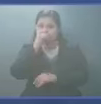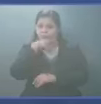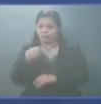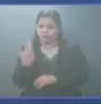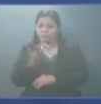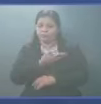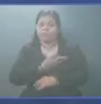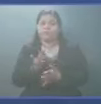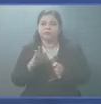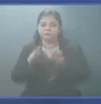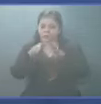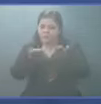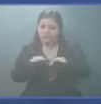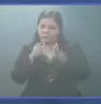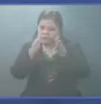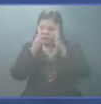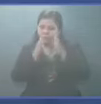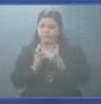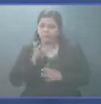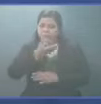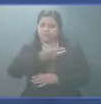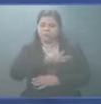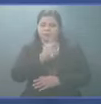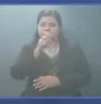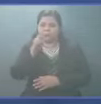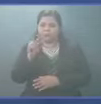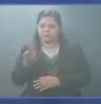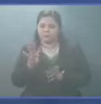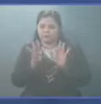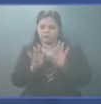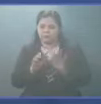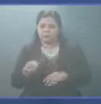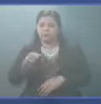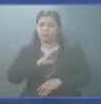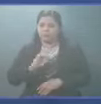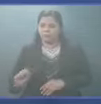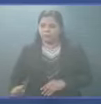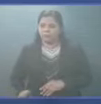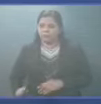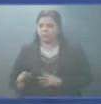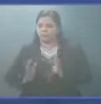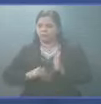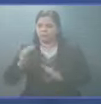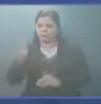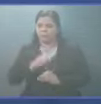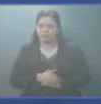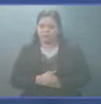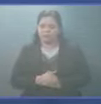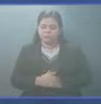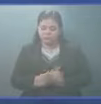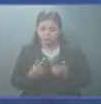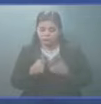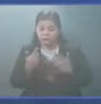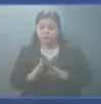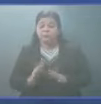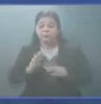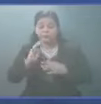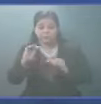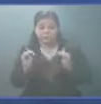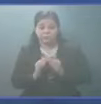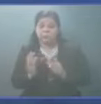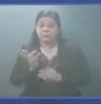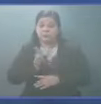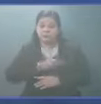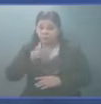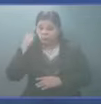continuar con nosotros. Esto es Foro Legislativo para Televisión Legislativa del Salvador, Canal 9, Radio Legislativa, 88.1 del Dial. Y también